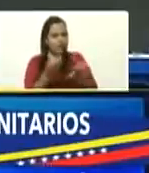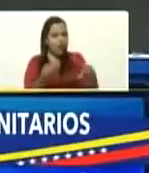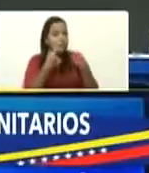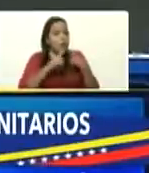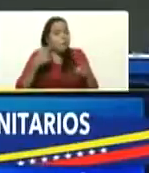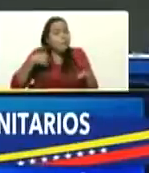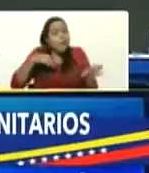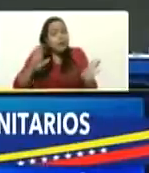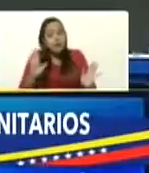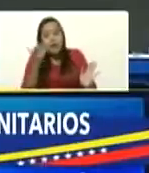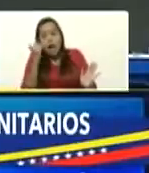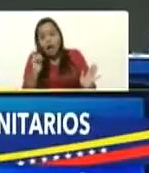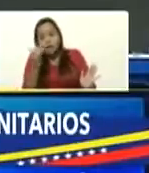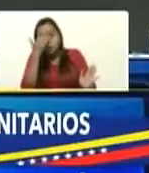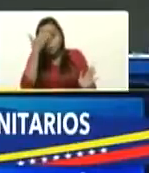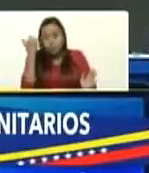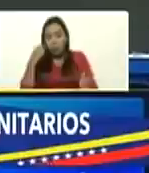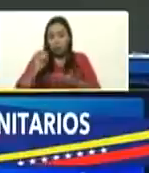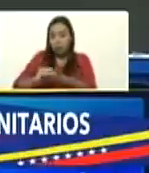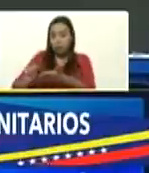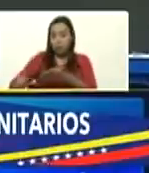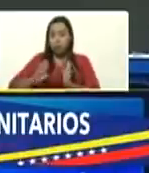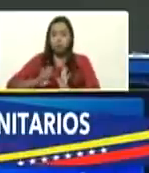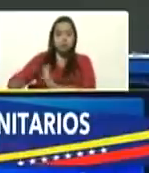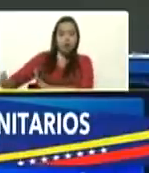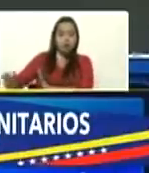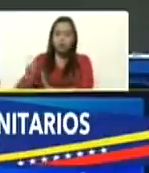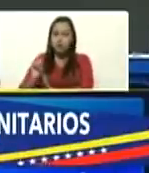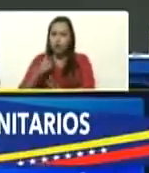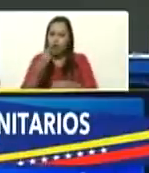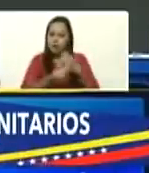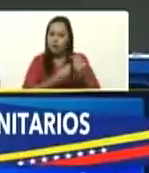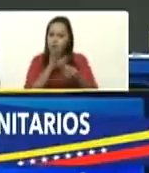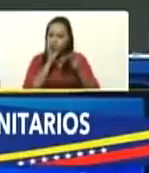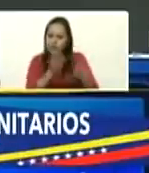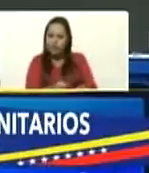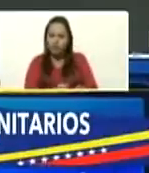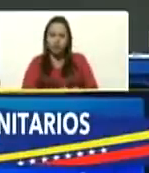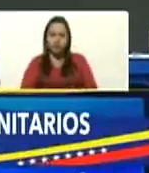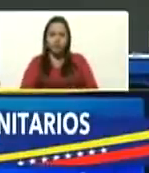se han quedado allí como letra muerta porque no las hemos implementado.